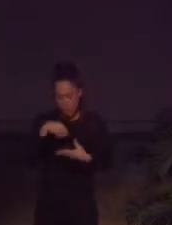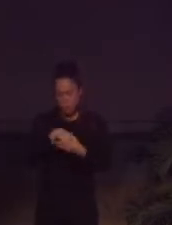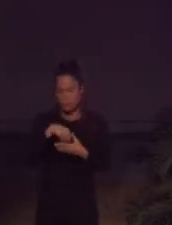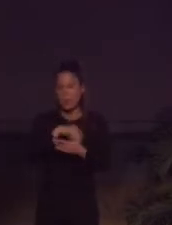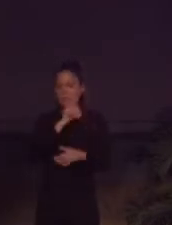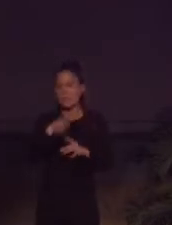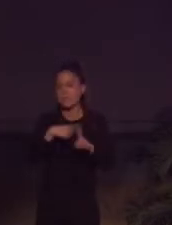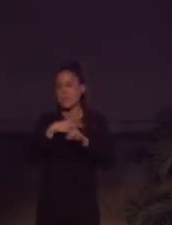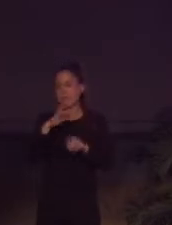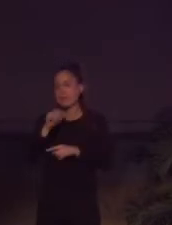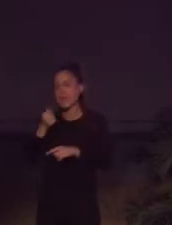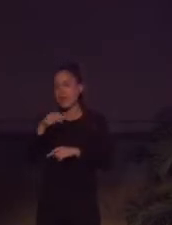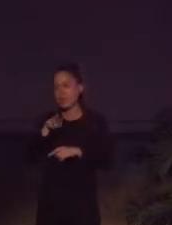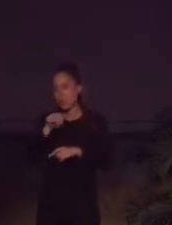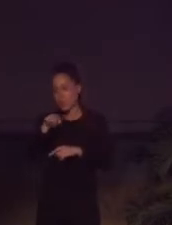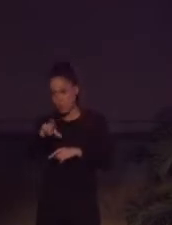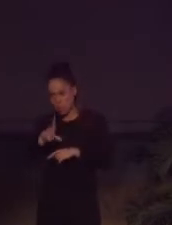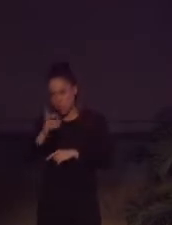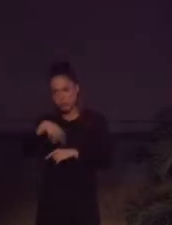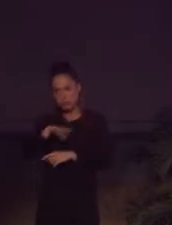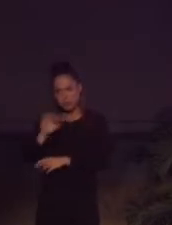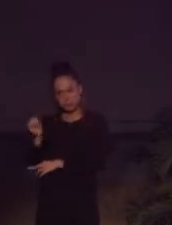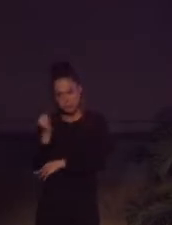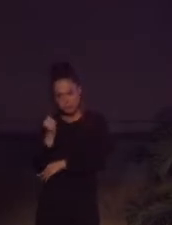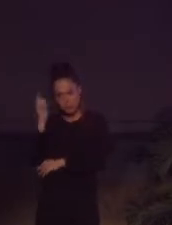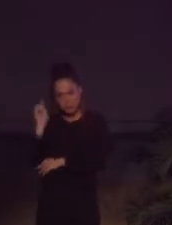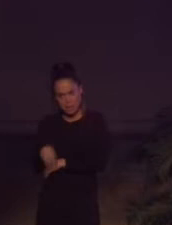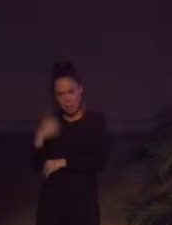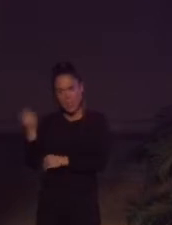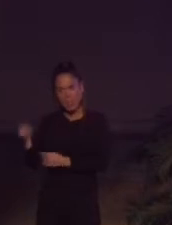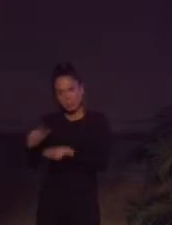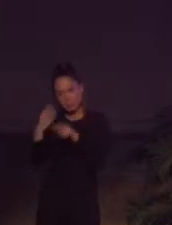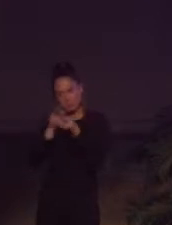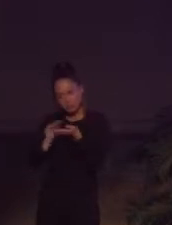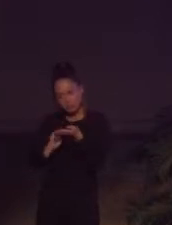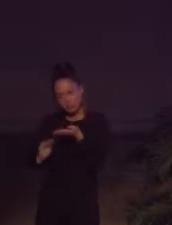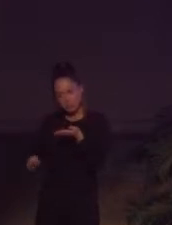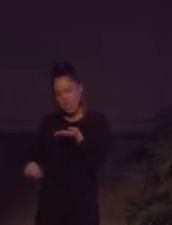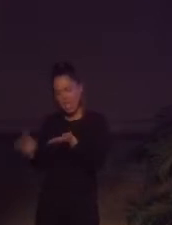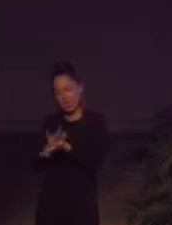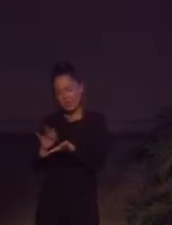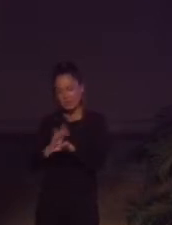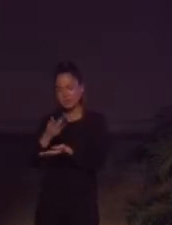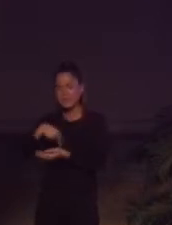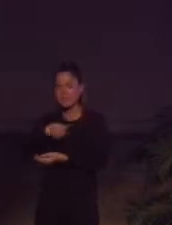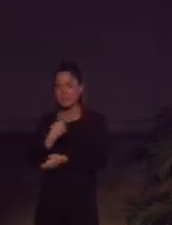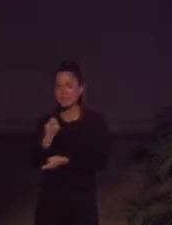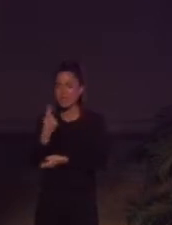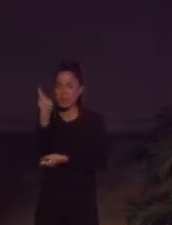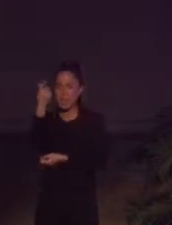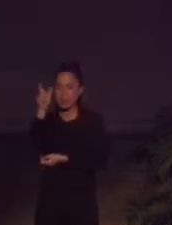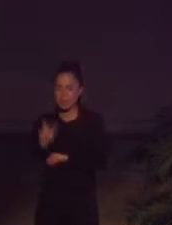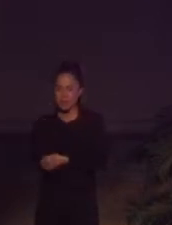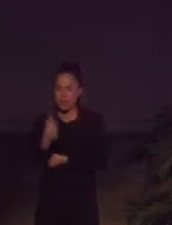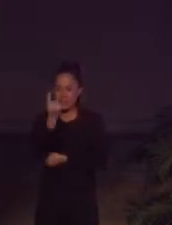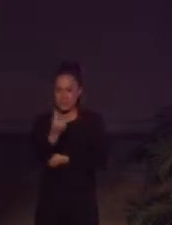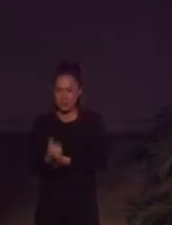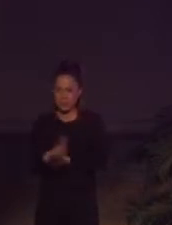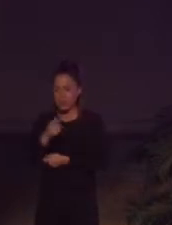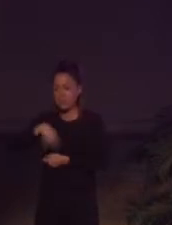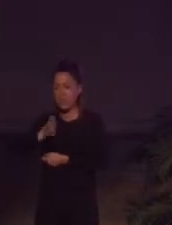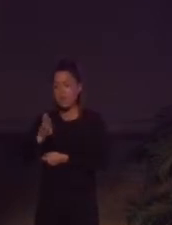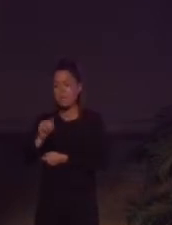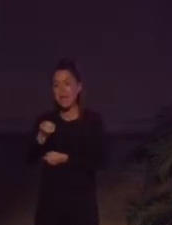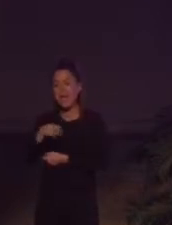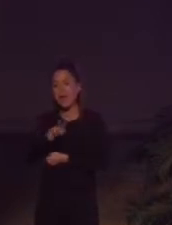a Paul Preciado, que nos apoyaba también y estaba dispuesto a escribir en la revista. Y nos faltaba un diseñador, ¿eh? Entonces, Paul nos presentó